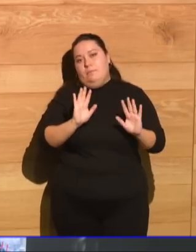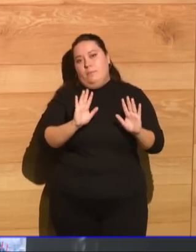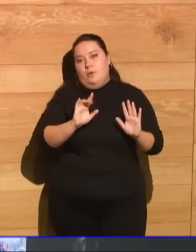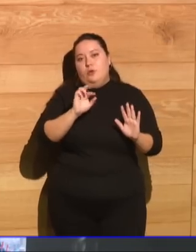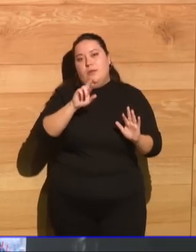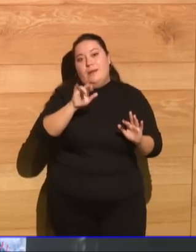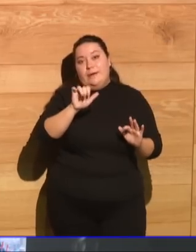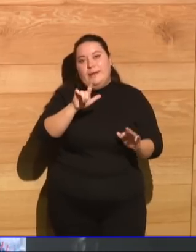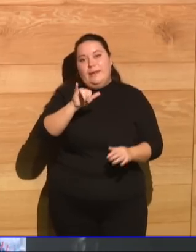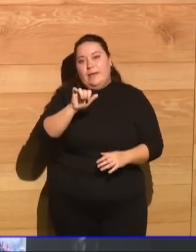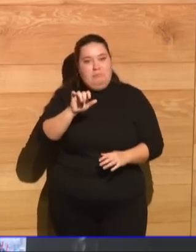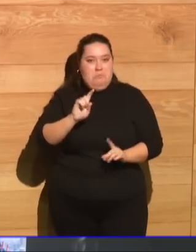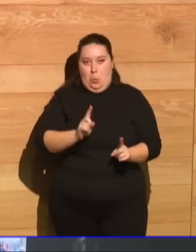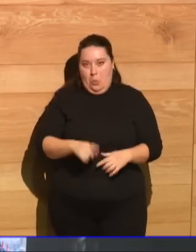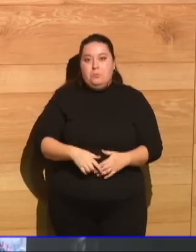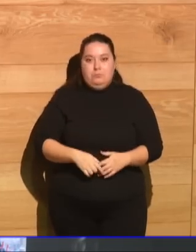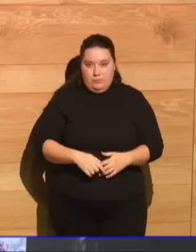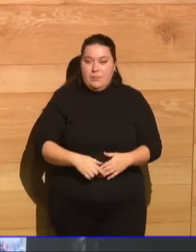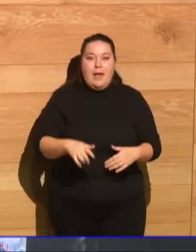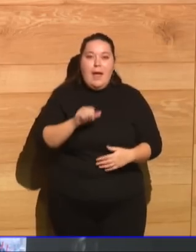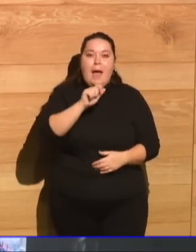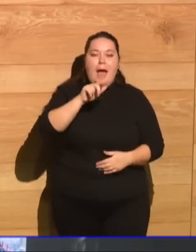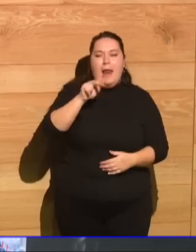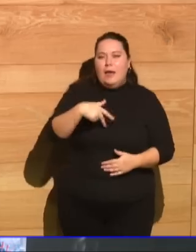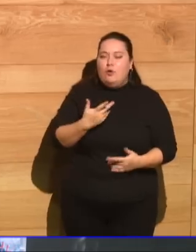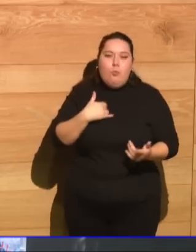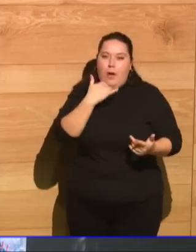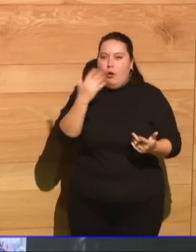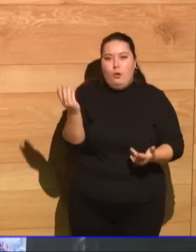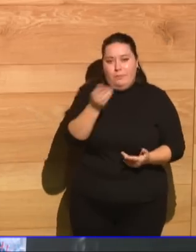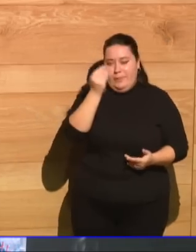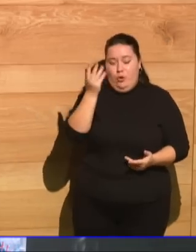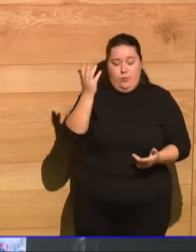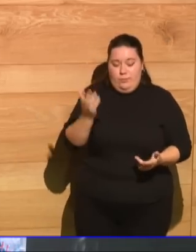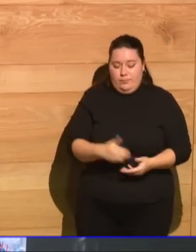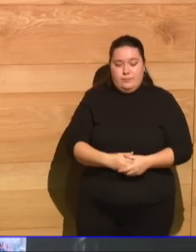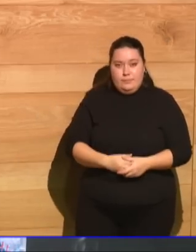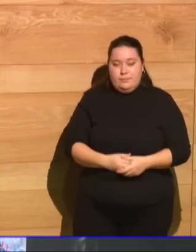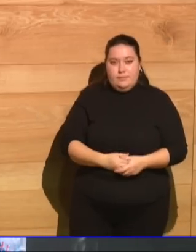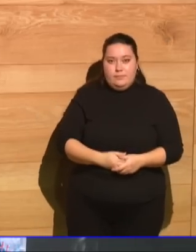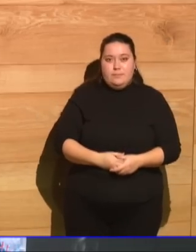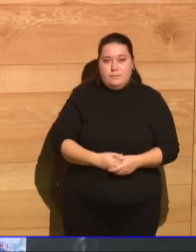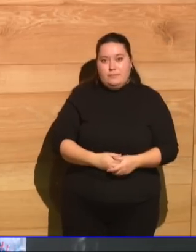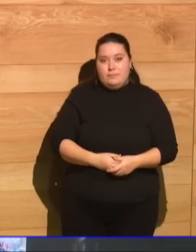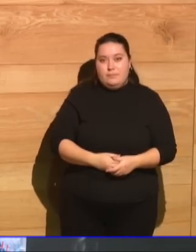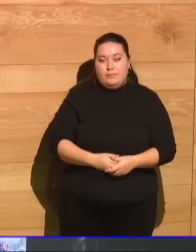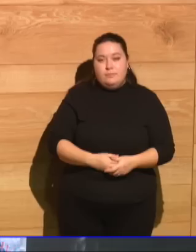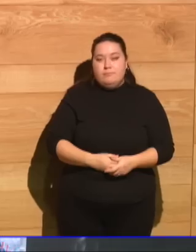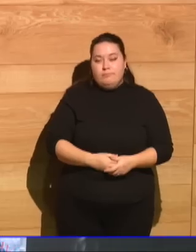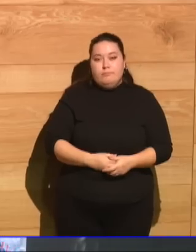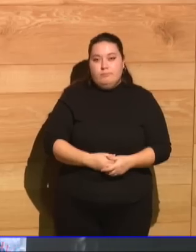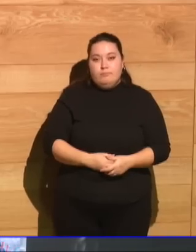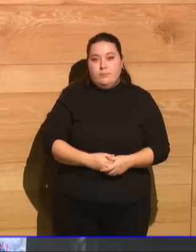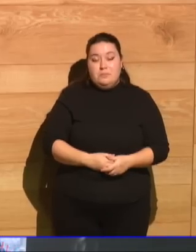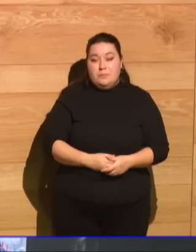Alan Parker vuela muy por encima de esas supuestas velidades estrictamente estéticas, y que